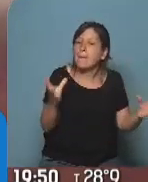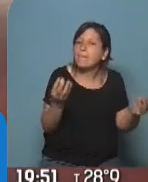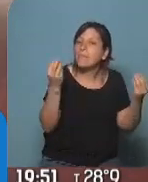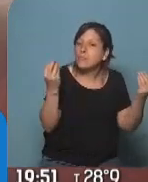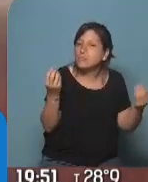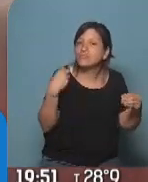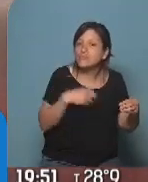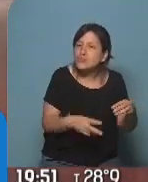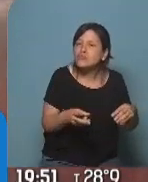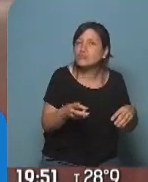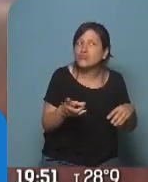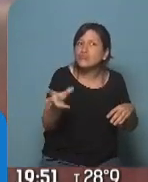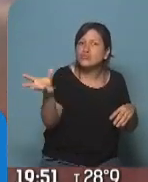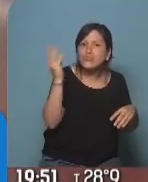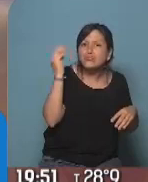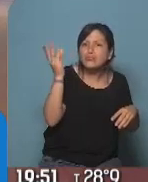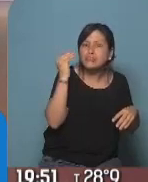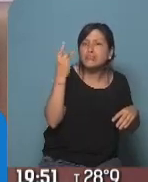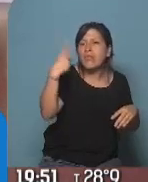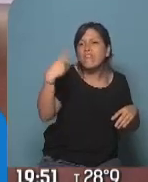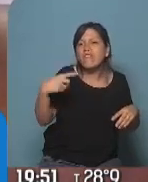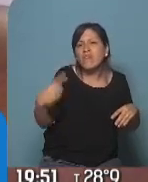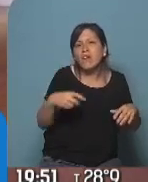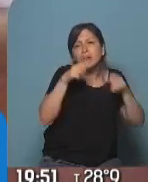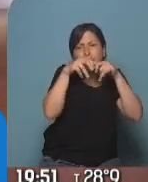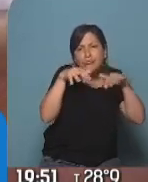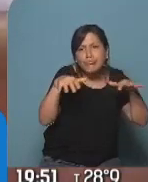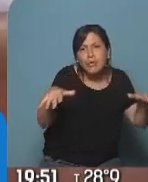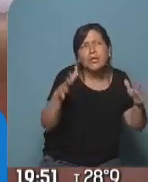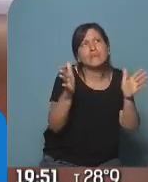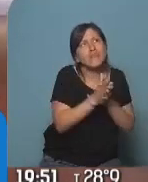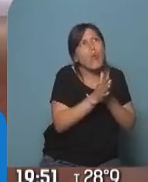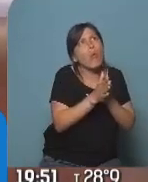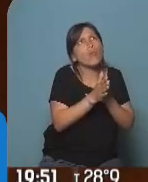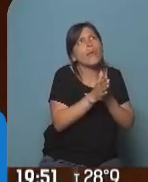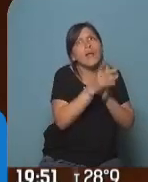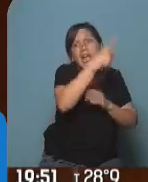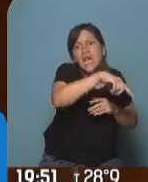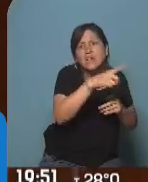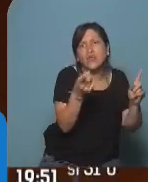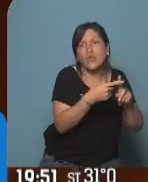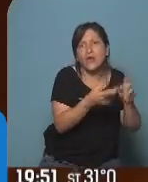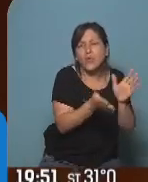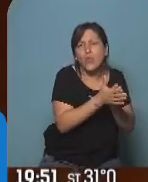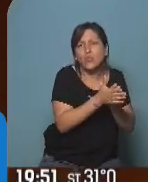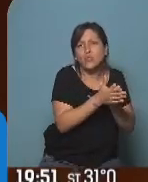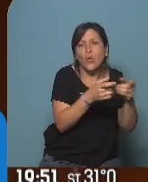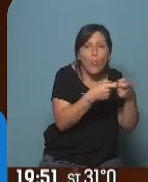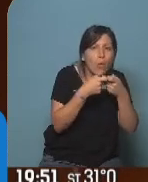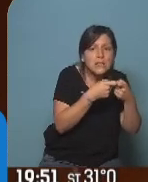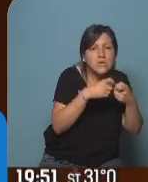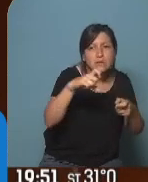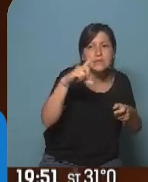comentarios respecto a los vínculos de la ley o con paula oliveto con la coalición cívica y la verdad que toda la colección circa y paula